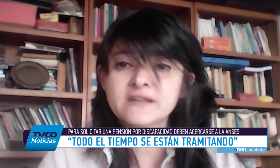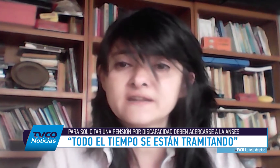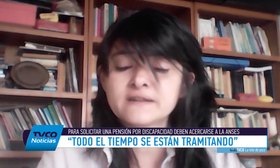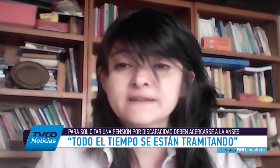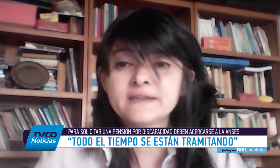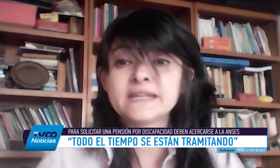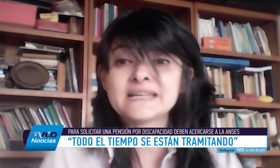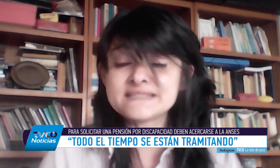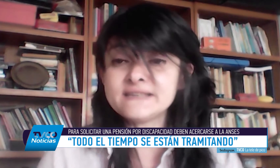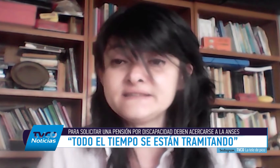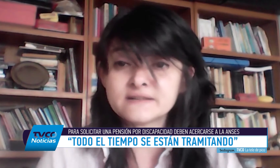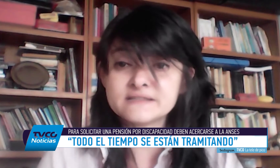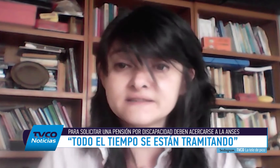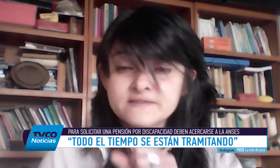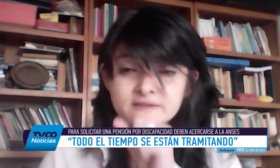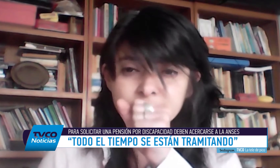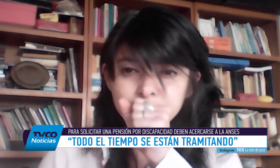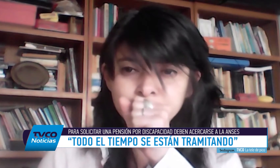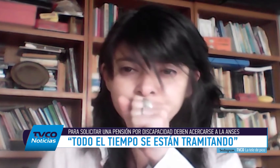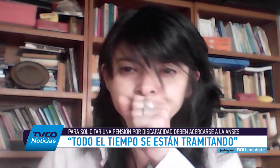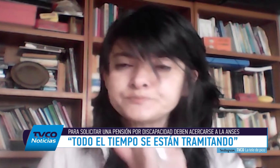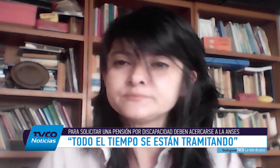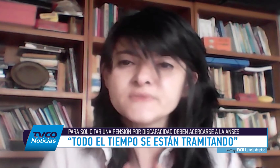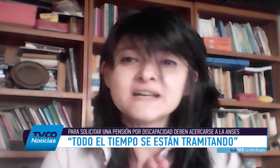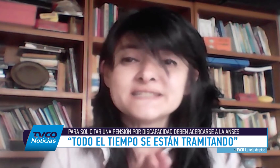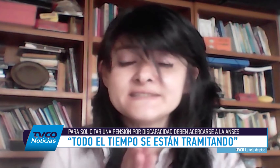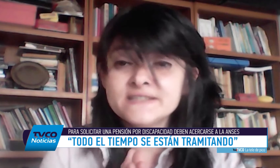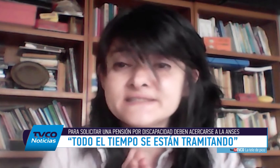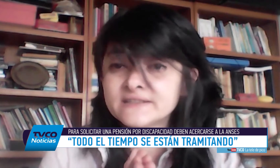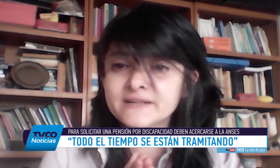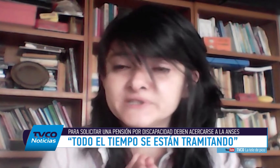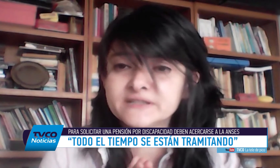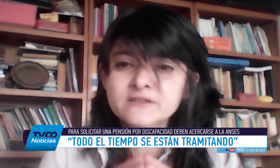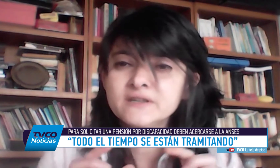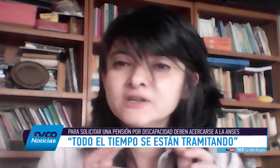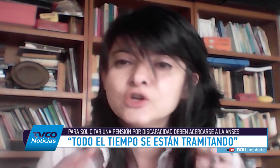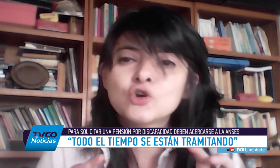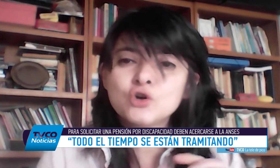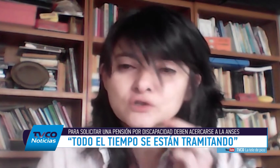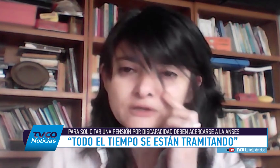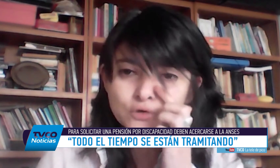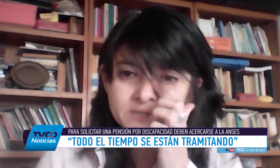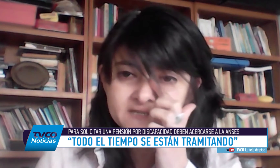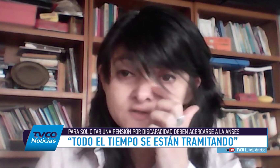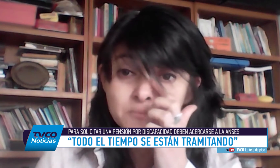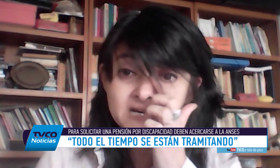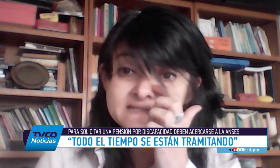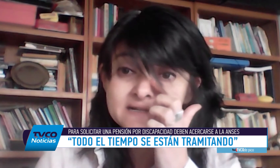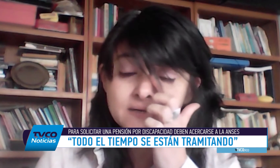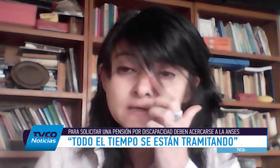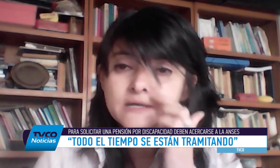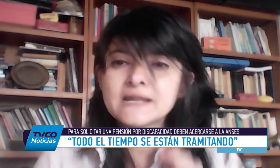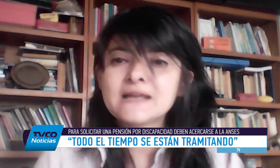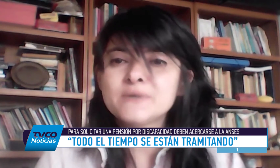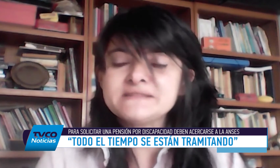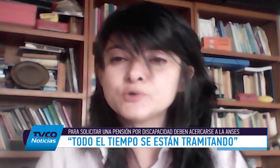turno en el ANSES. Allí se inicia el trámite con la documentación